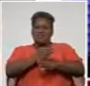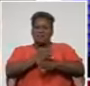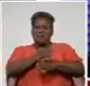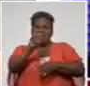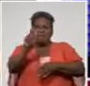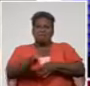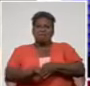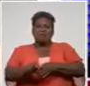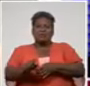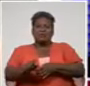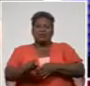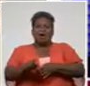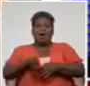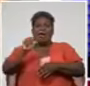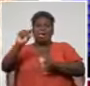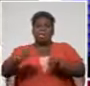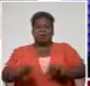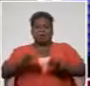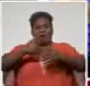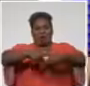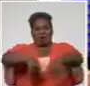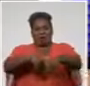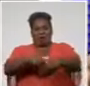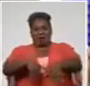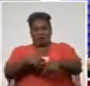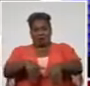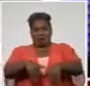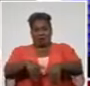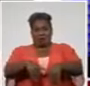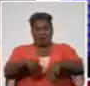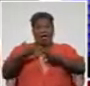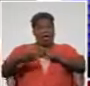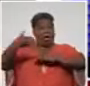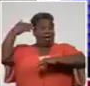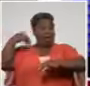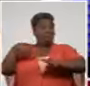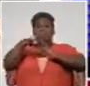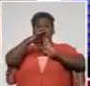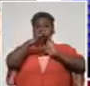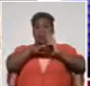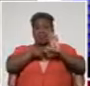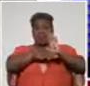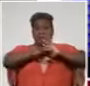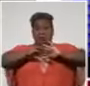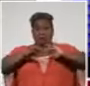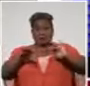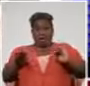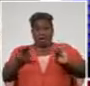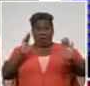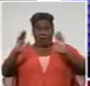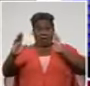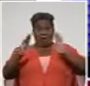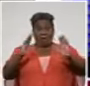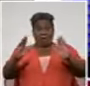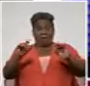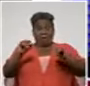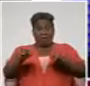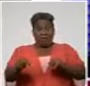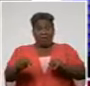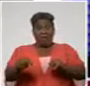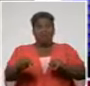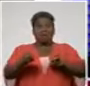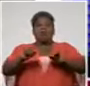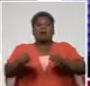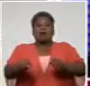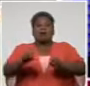ir a la calle. A las medidas que ya venían implementadas en la fase de transmisión autóctona de restricción del transporte público, también ha habido una restricción del